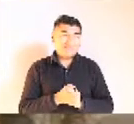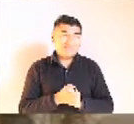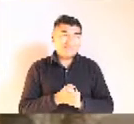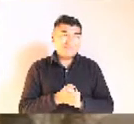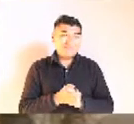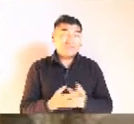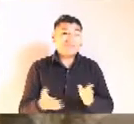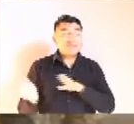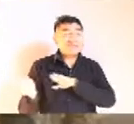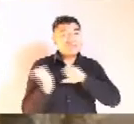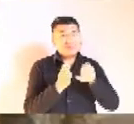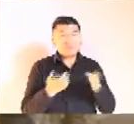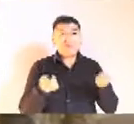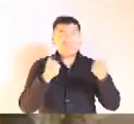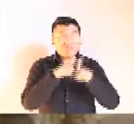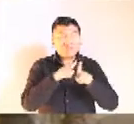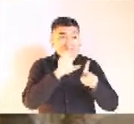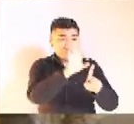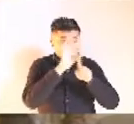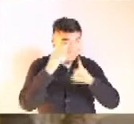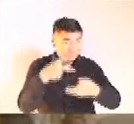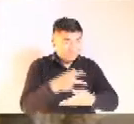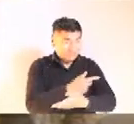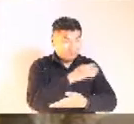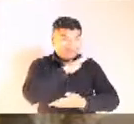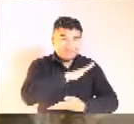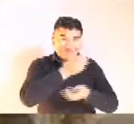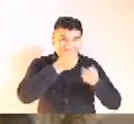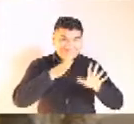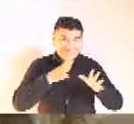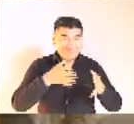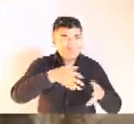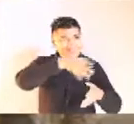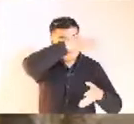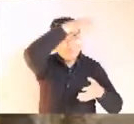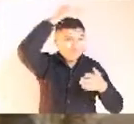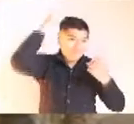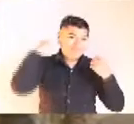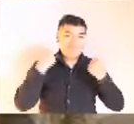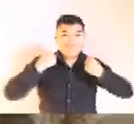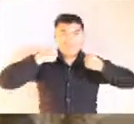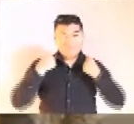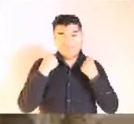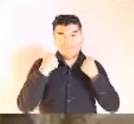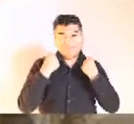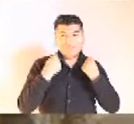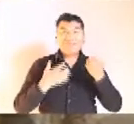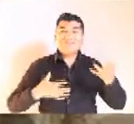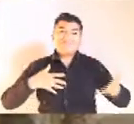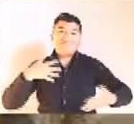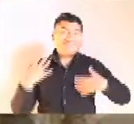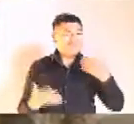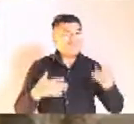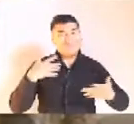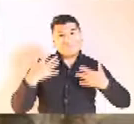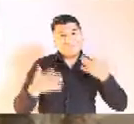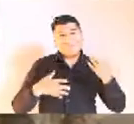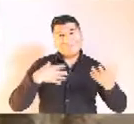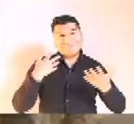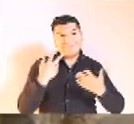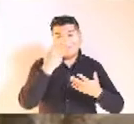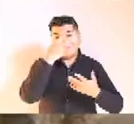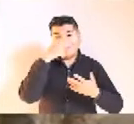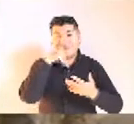Y cuando la encuentra, la carga sobre sus hombros, lleno de alegría. Y al